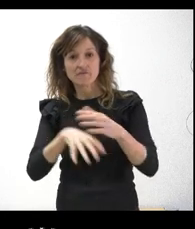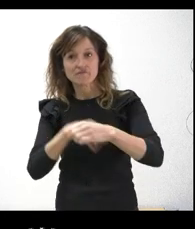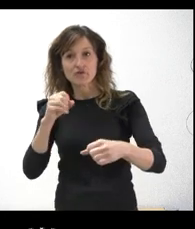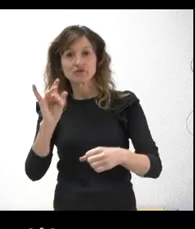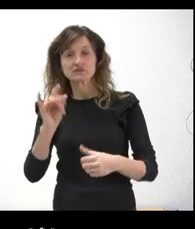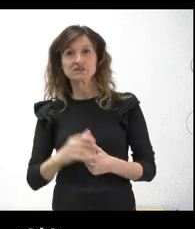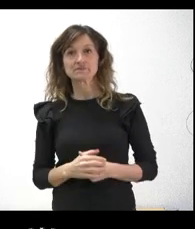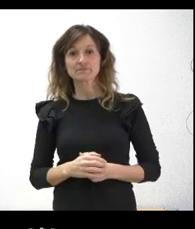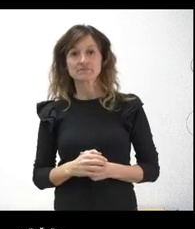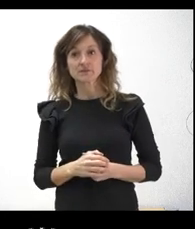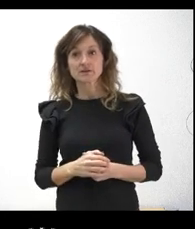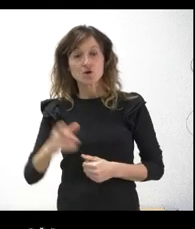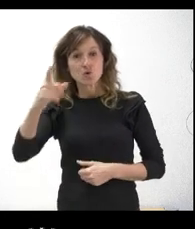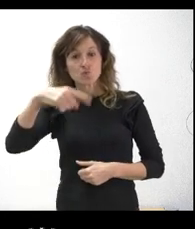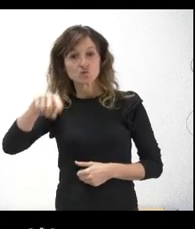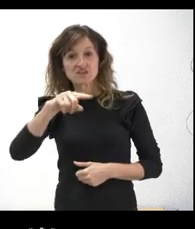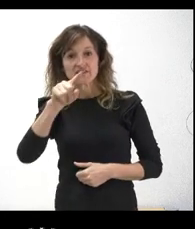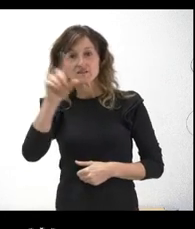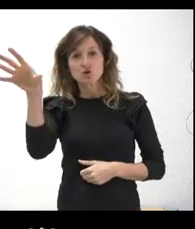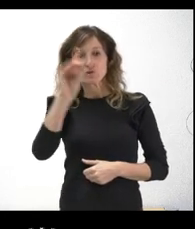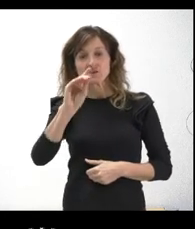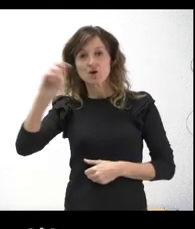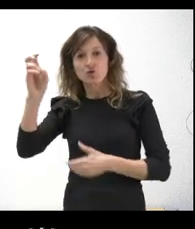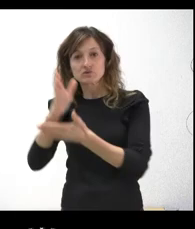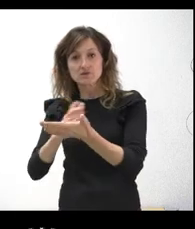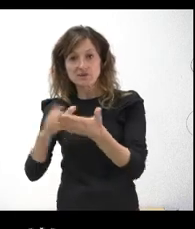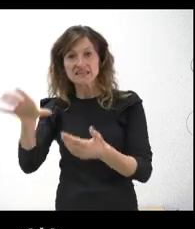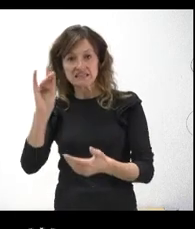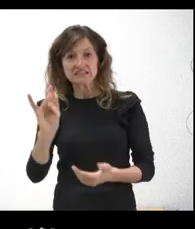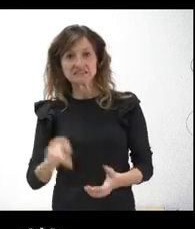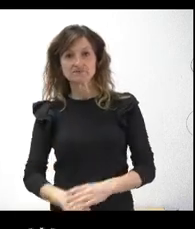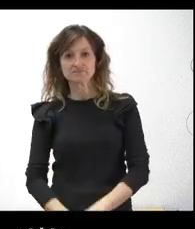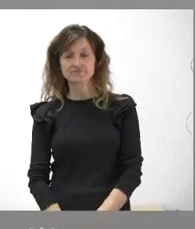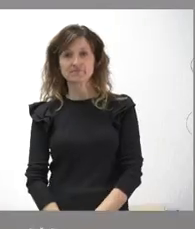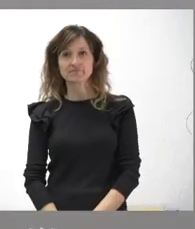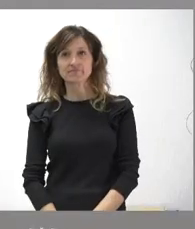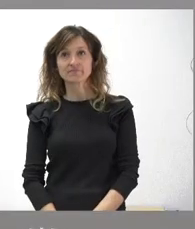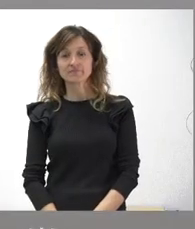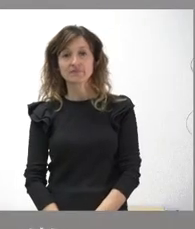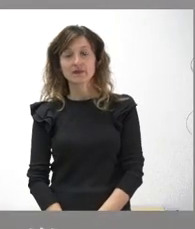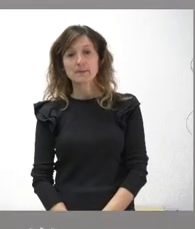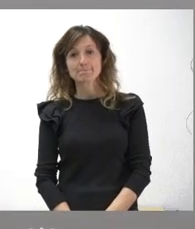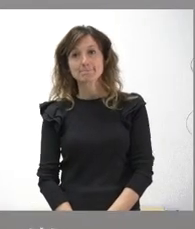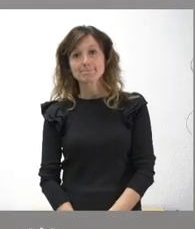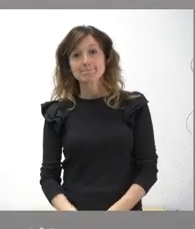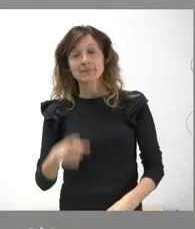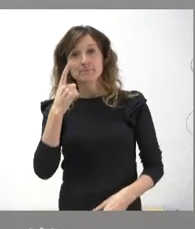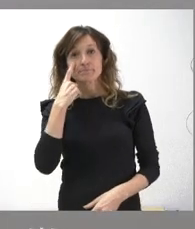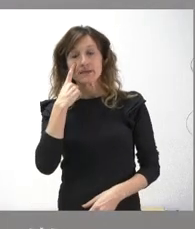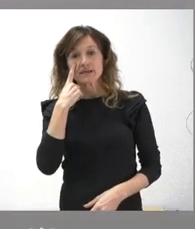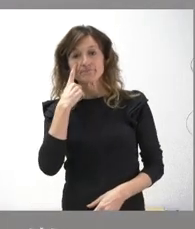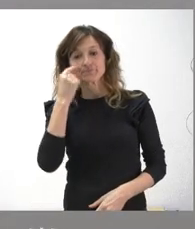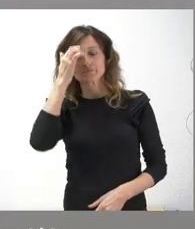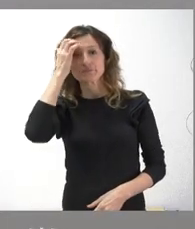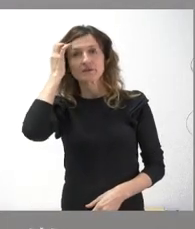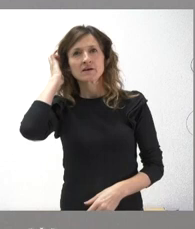sea ustedes no Los entienden Pero se ve que otras comunidades Sí pues Miren la forma más fácil de que el dinero no llegue